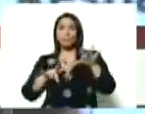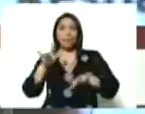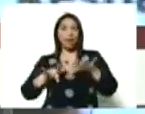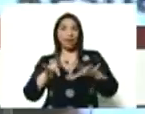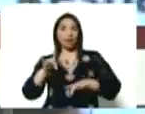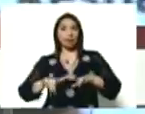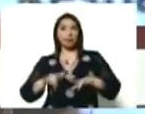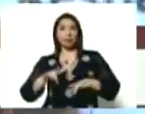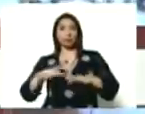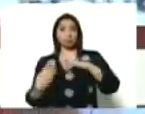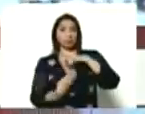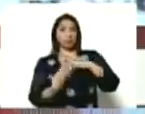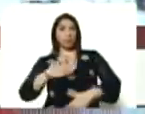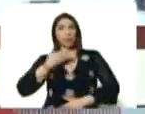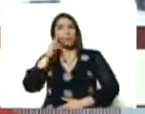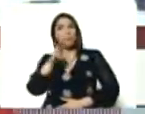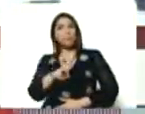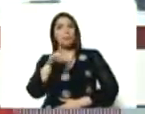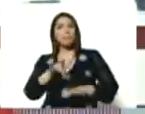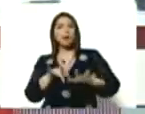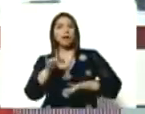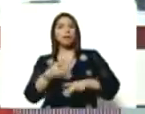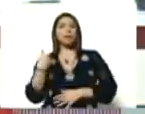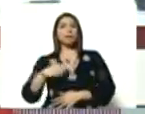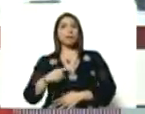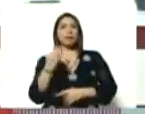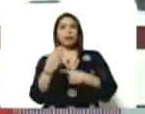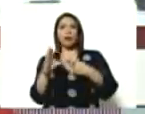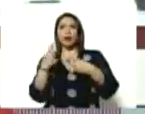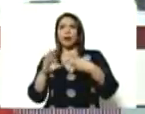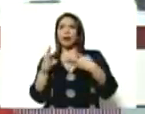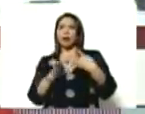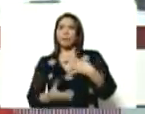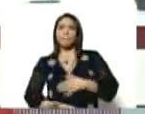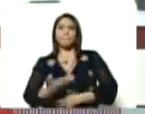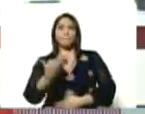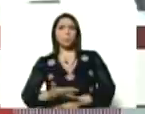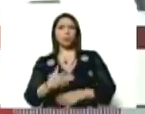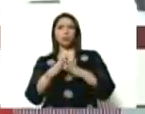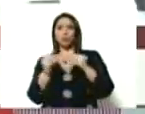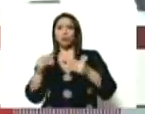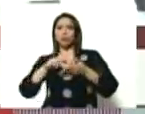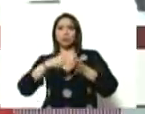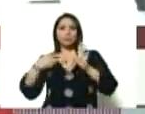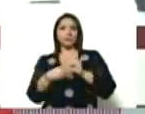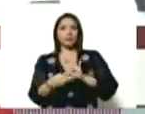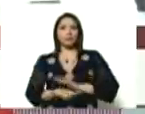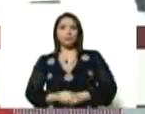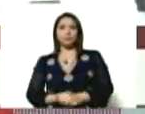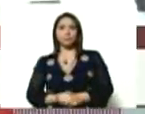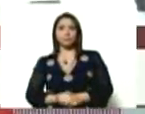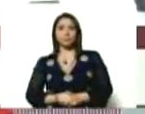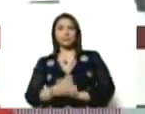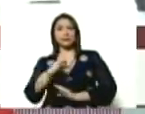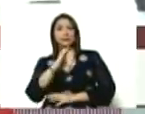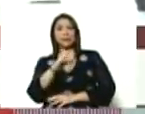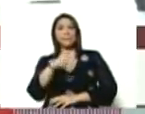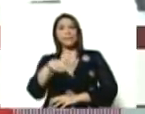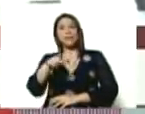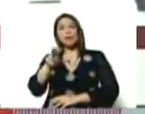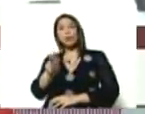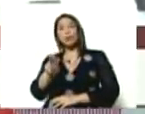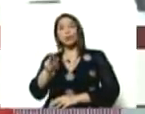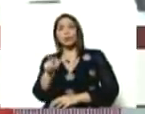ver que esta máquina tiene características importantes en todo lo que son su CPU, su tarjeta madre,